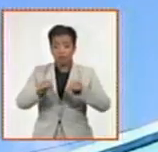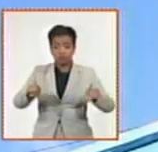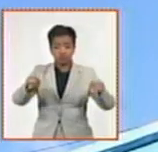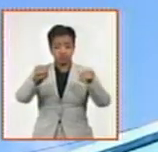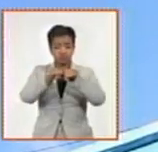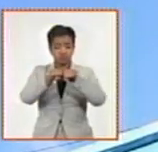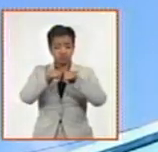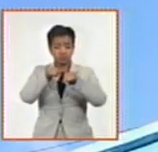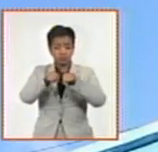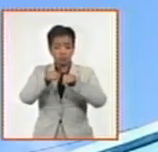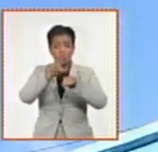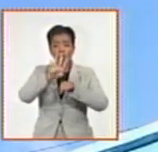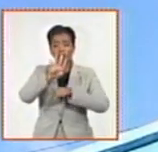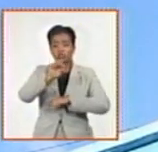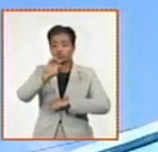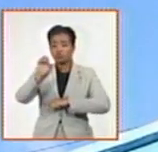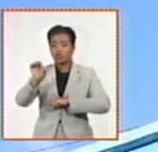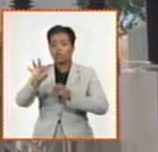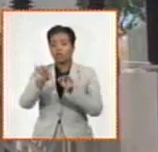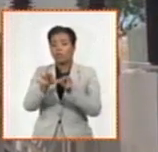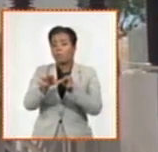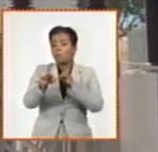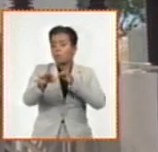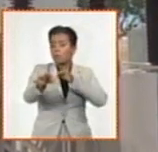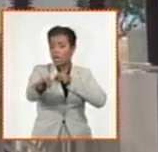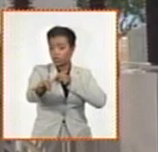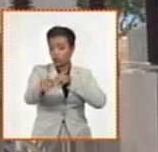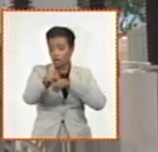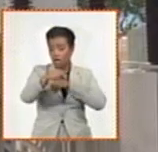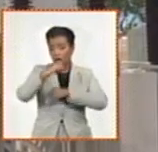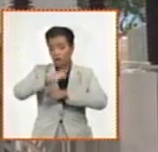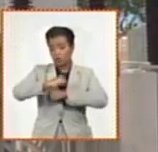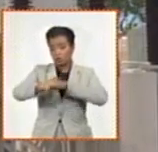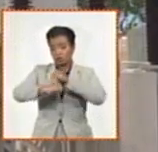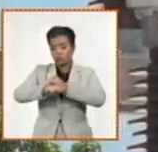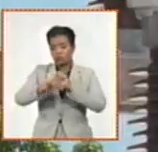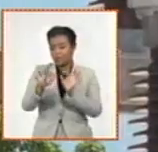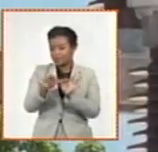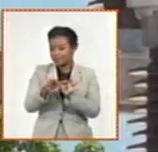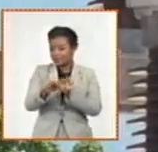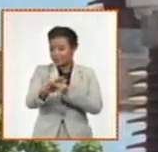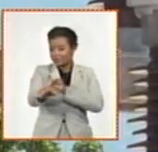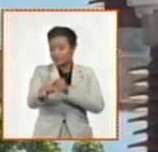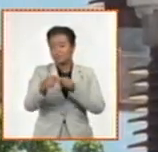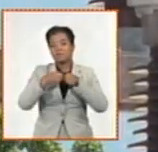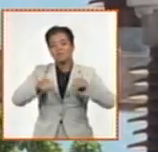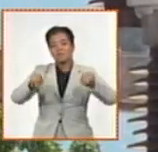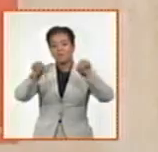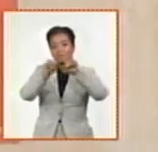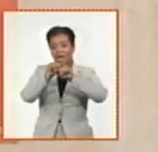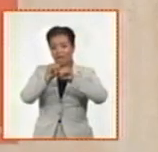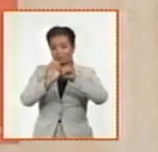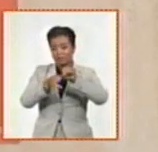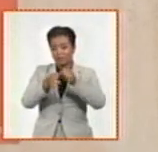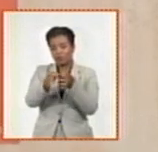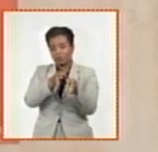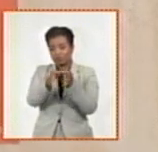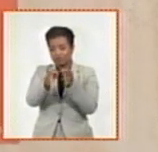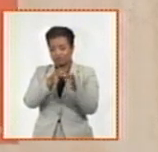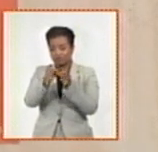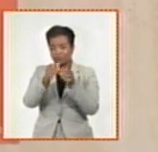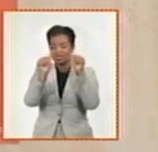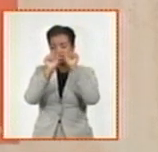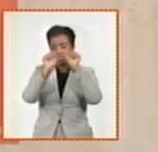de 400 metros y la infraestructura que conectará a las nuevas capacidades de generación con